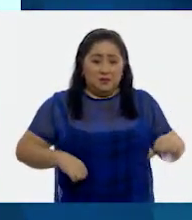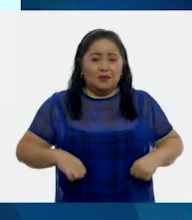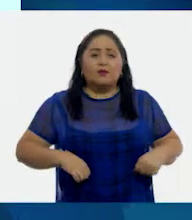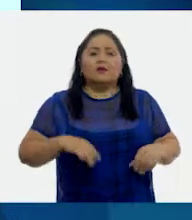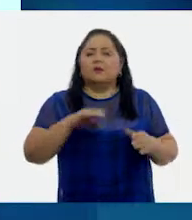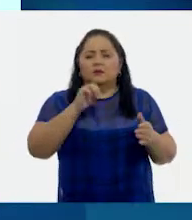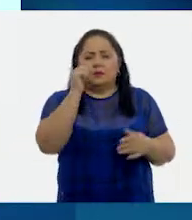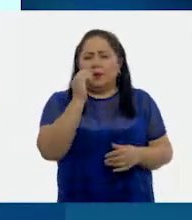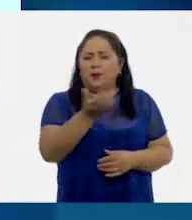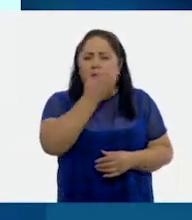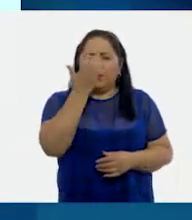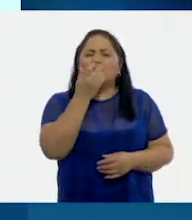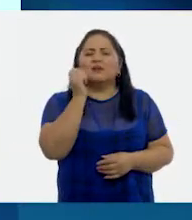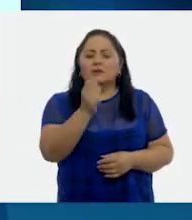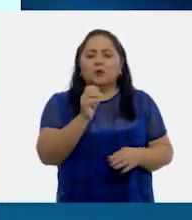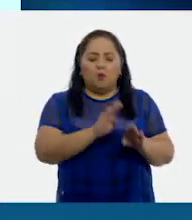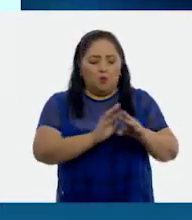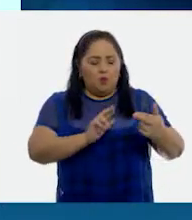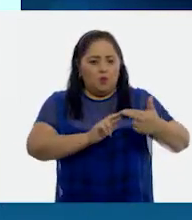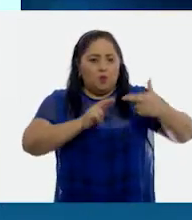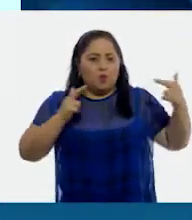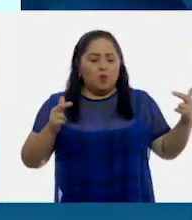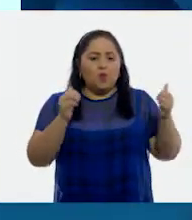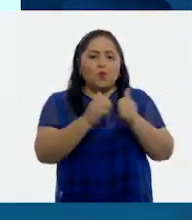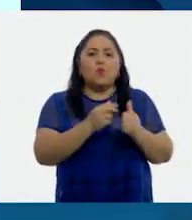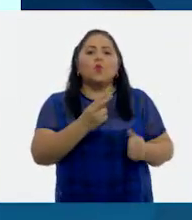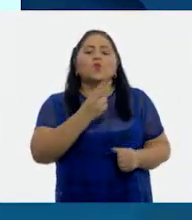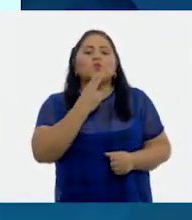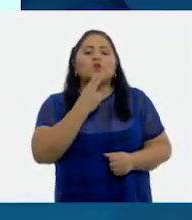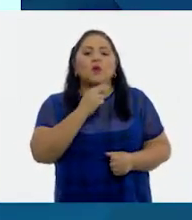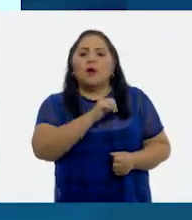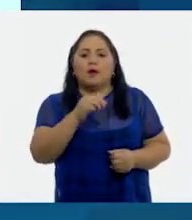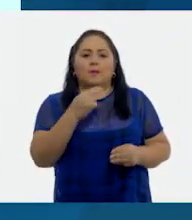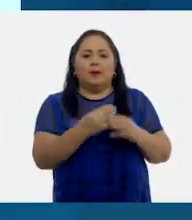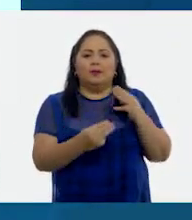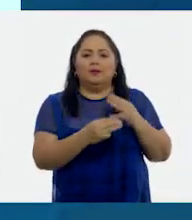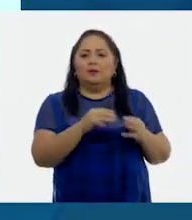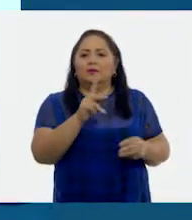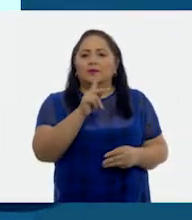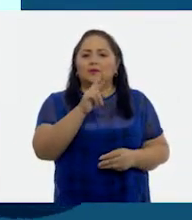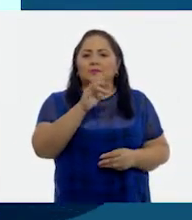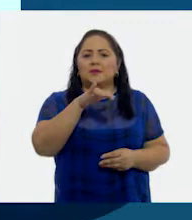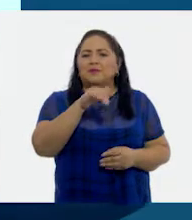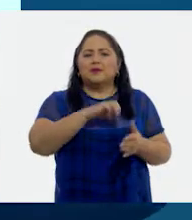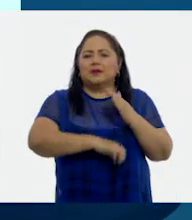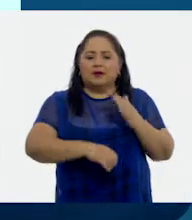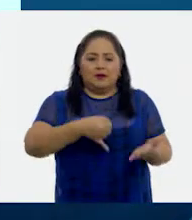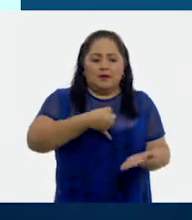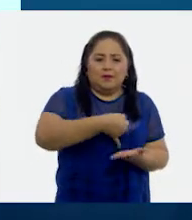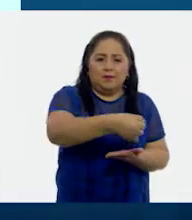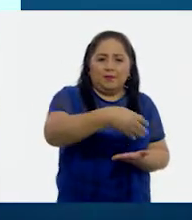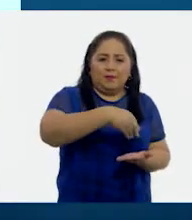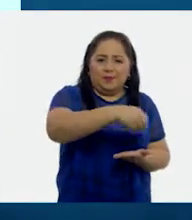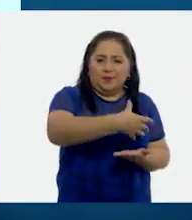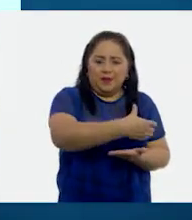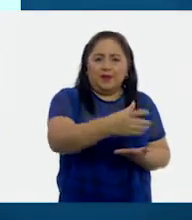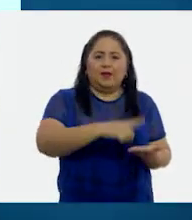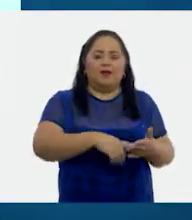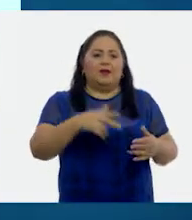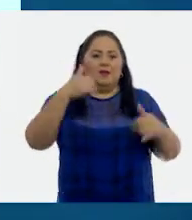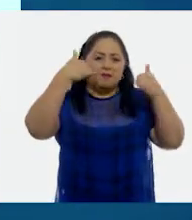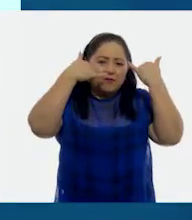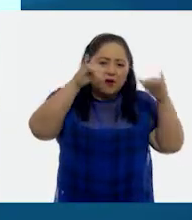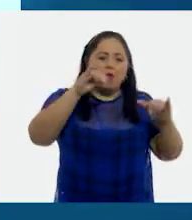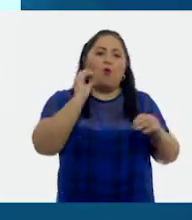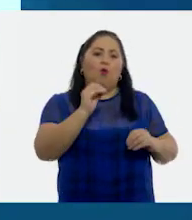cabo comúnmente son las relacionadas con el uso directo de la materia prima, como la agricultura, la ganadería o